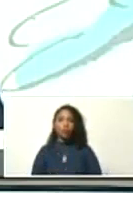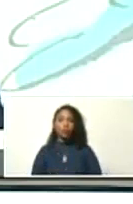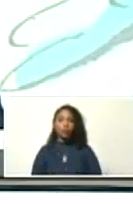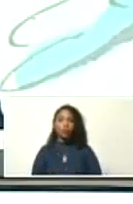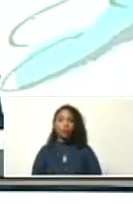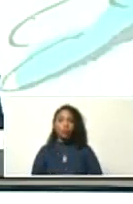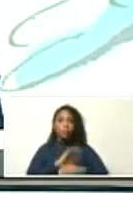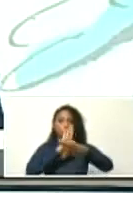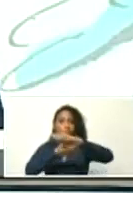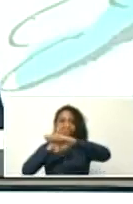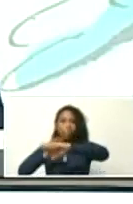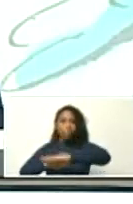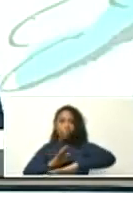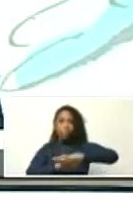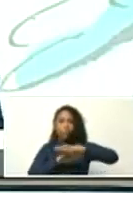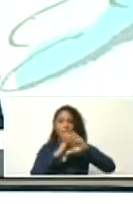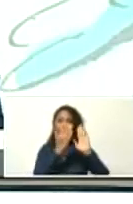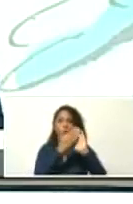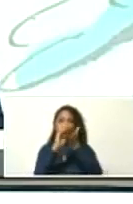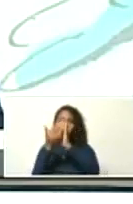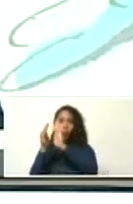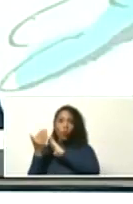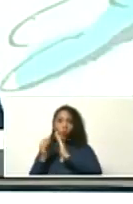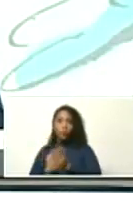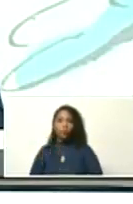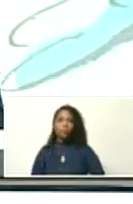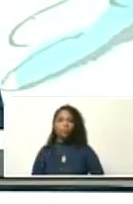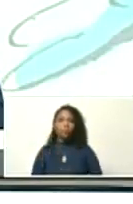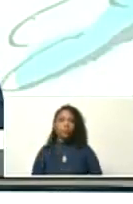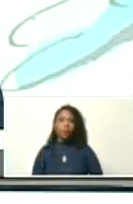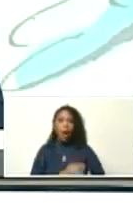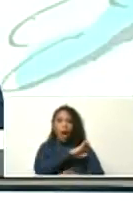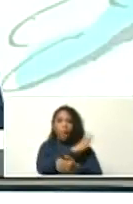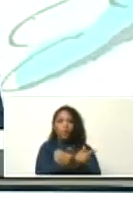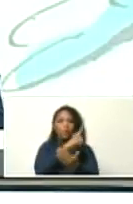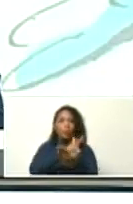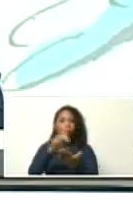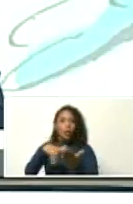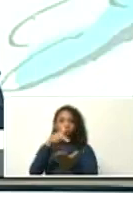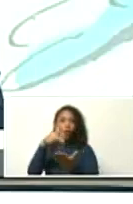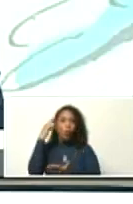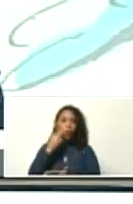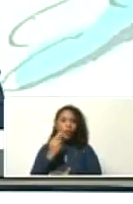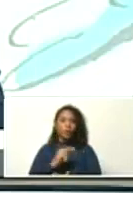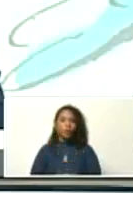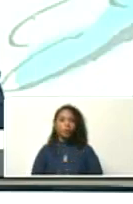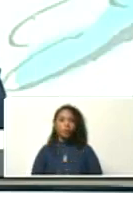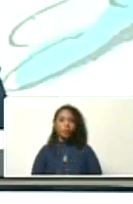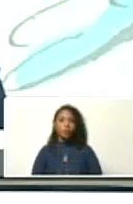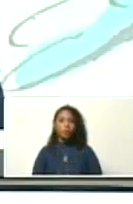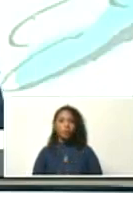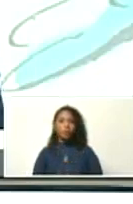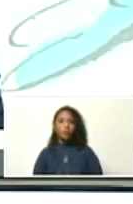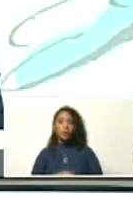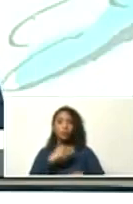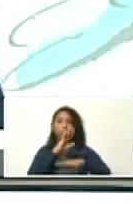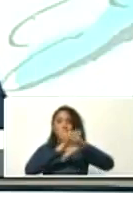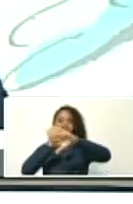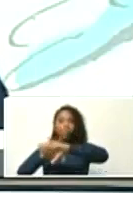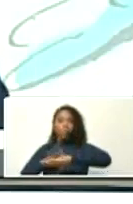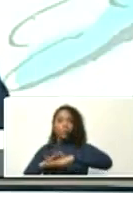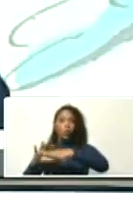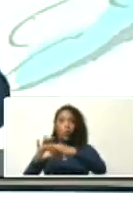hicimos un llamado a las comunidades, a la Fuerza Armada Nacional Bolivariana, hicimos un llamado a la